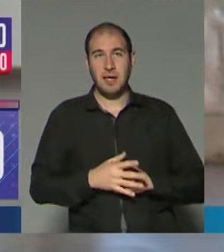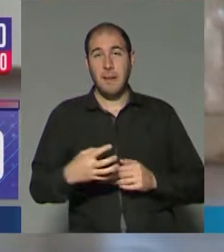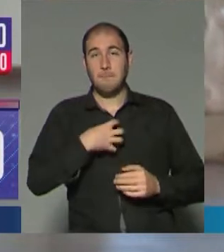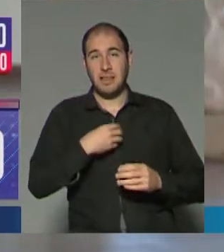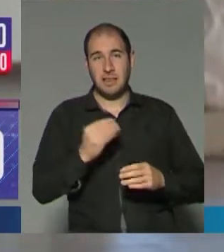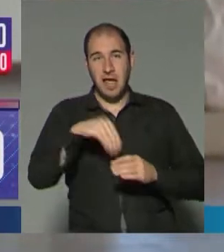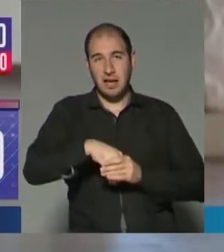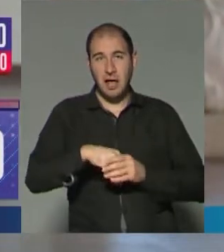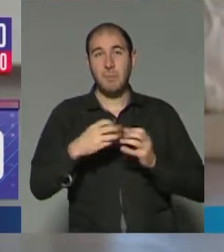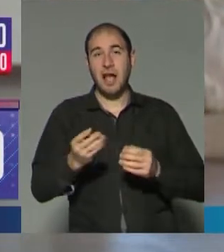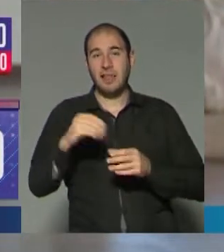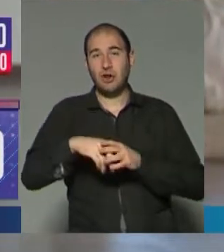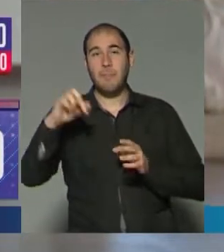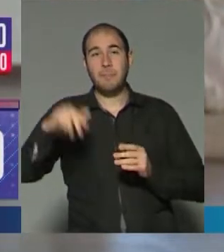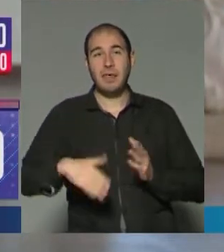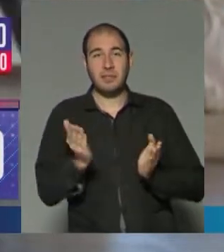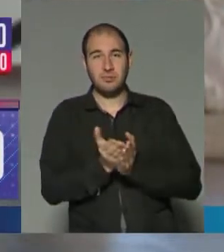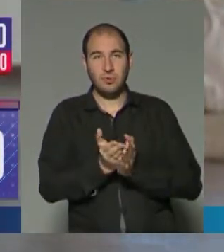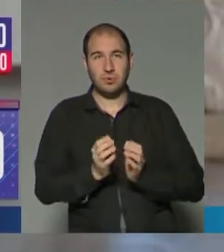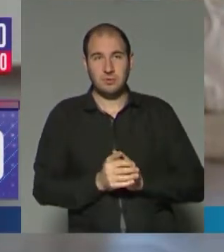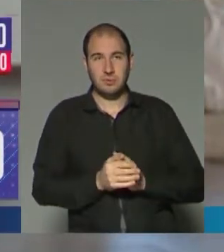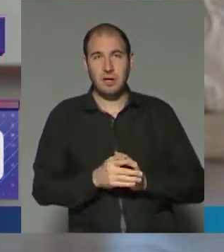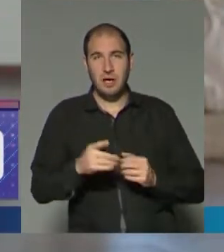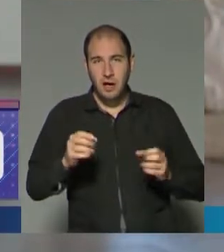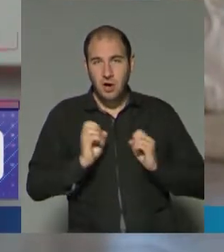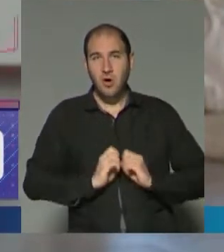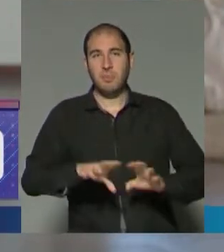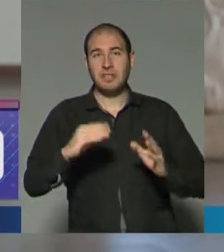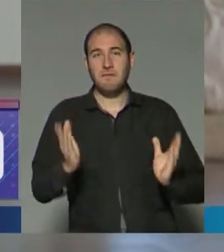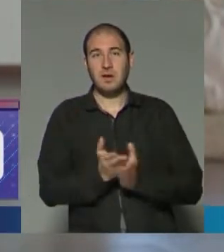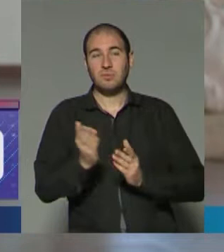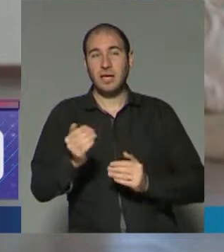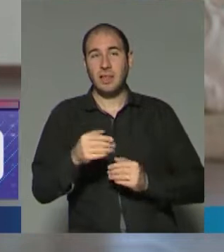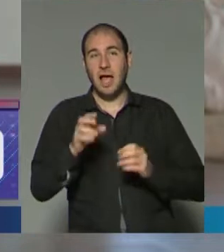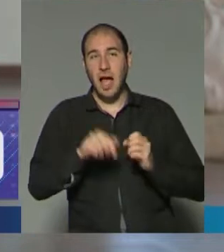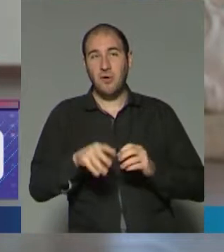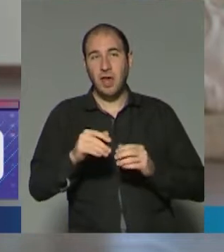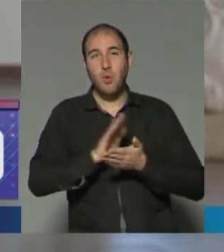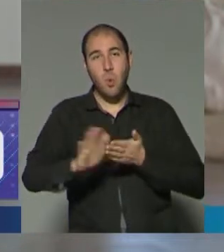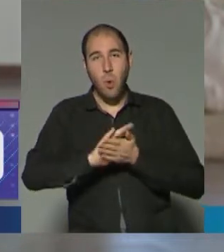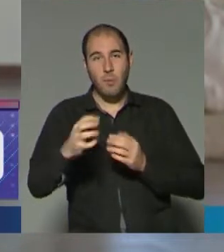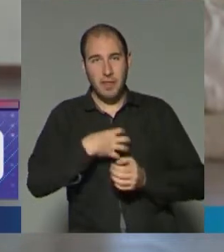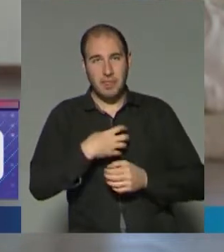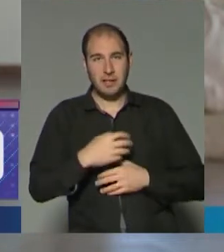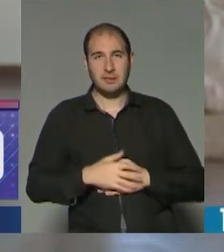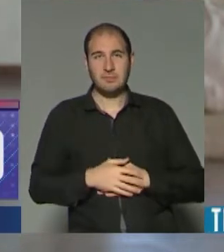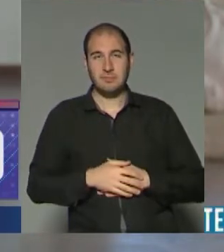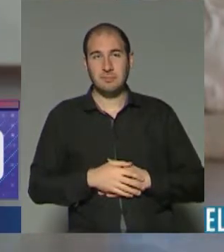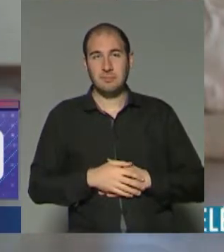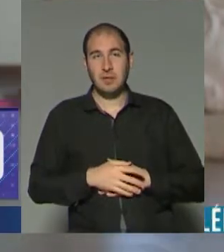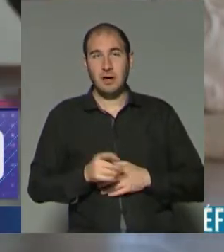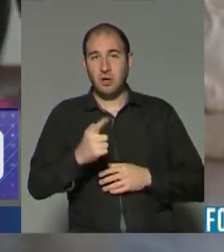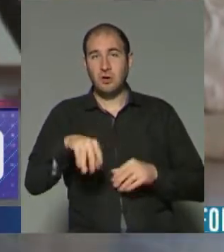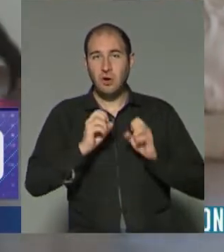curricular porque está dentro del plan de estudios y lo está implementando las facultades que están haciendo su innovación curricular. Así que ya